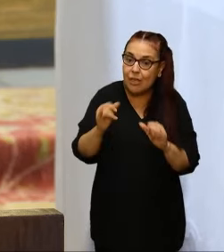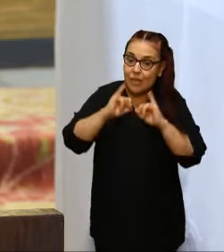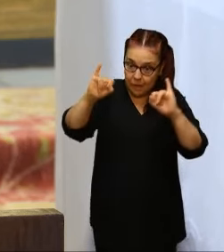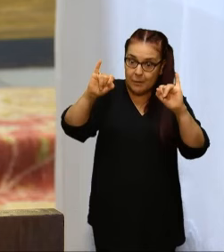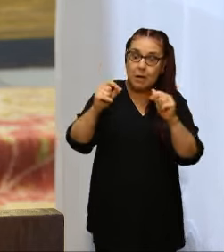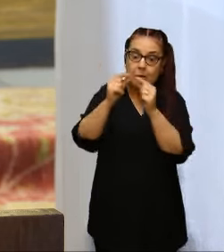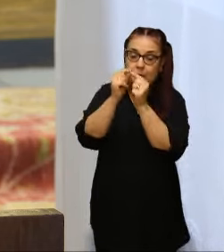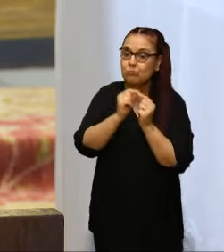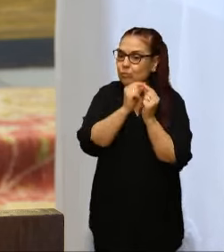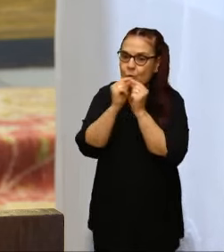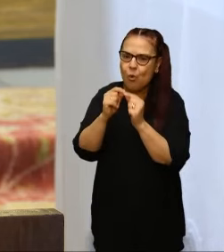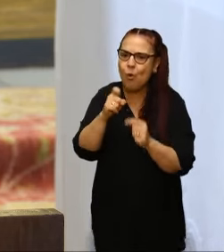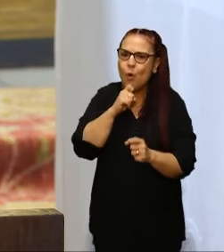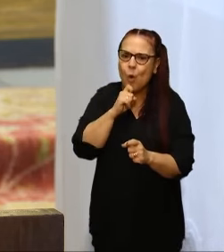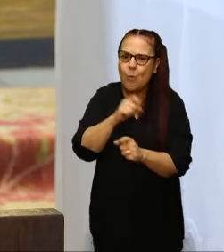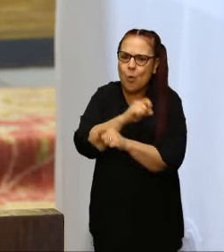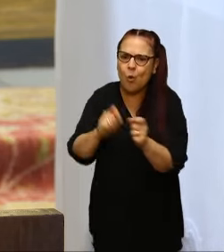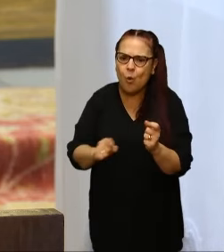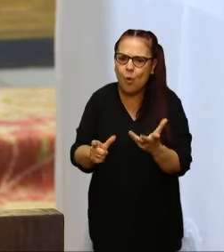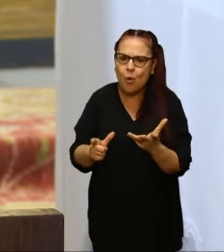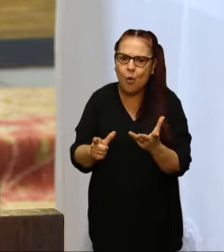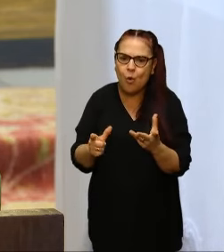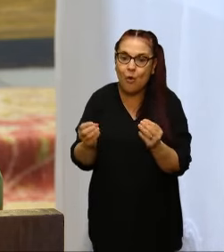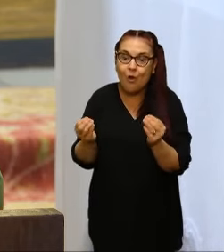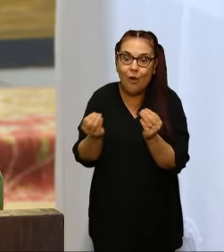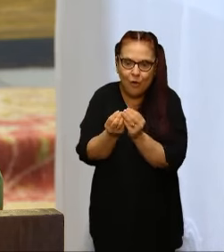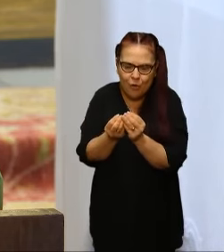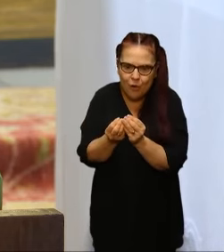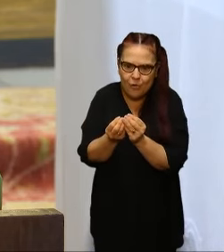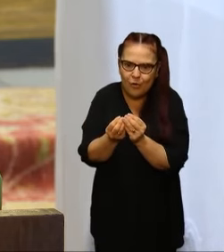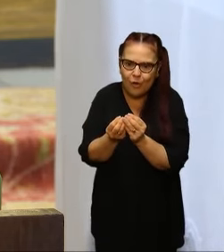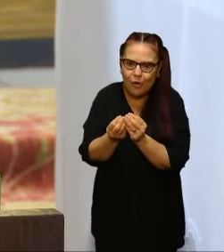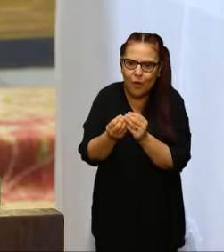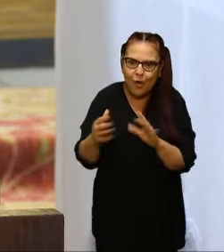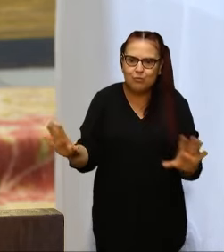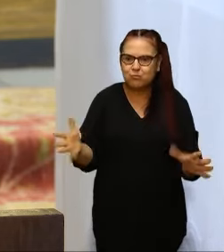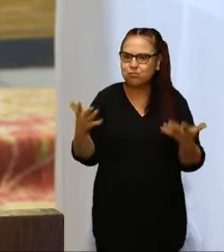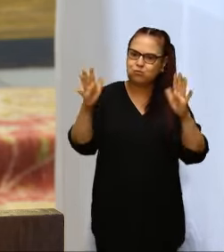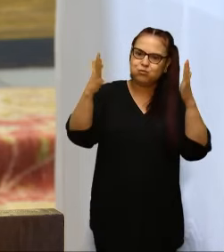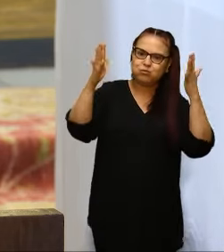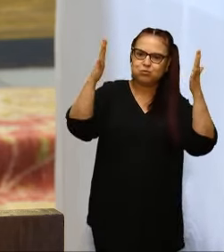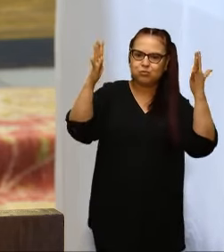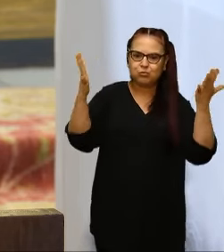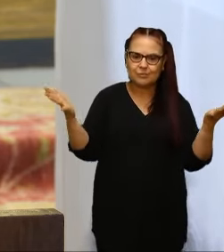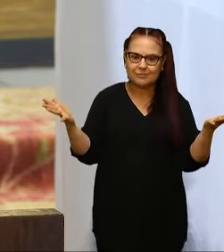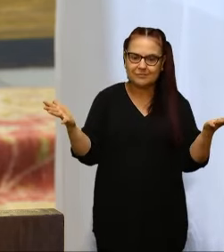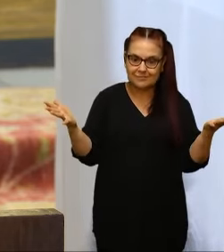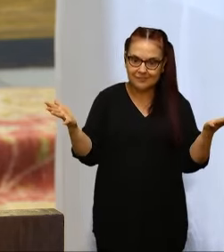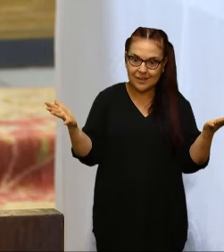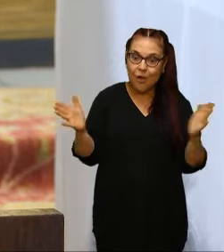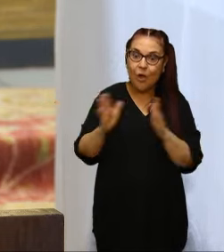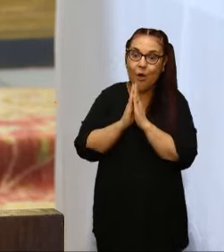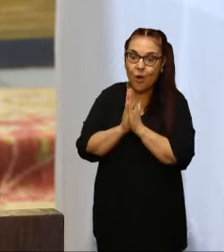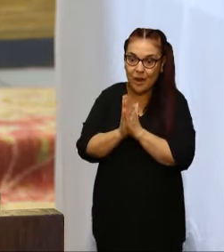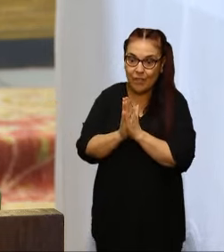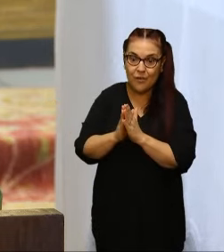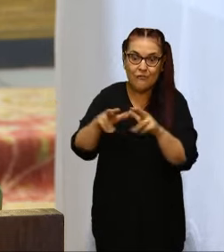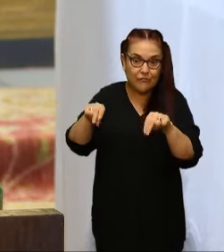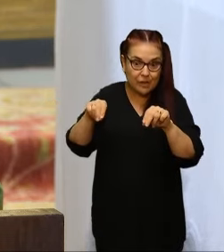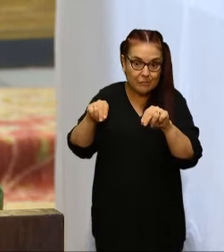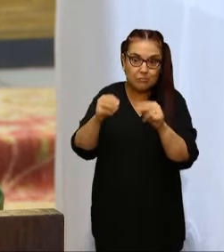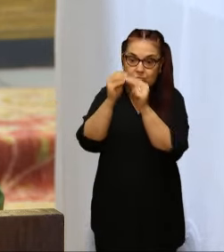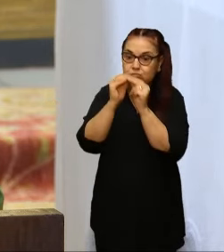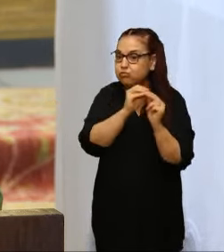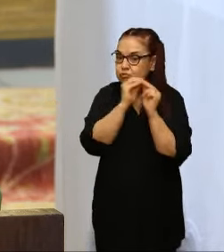la Eucaristía, y las oraciones con una aclamación. La aclamación, cuando terminaba la oración, terminaba la